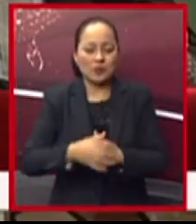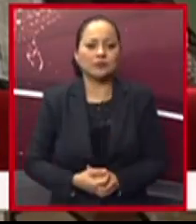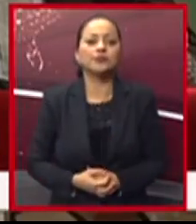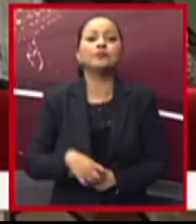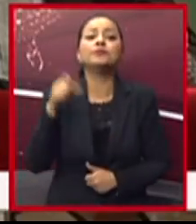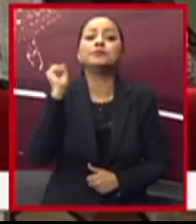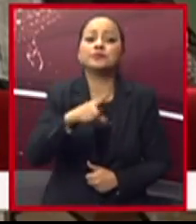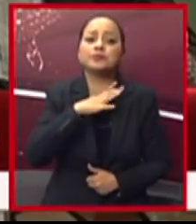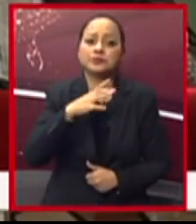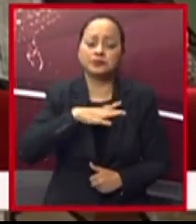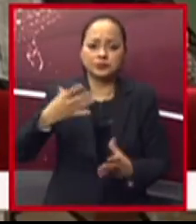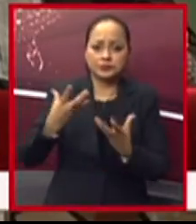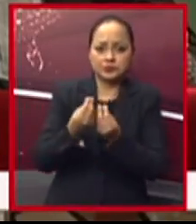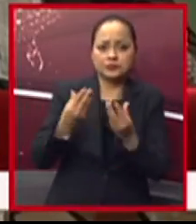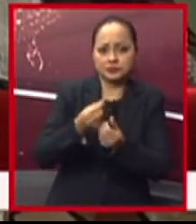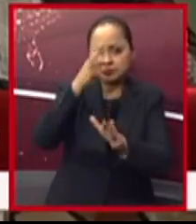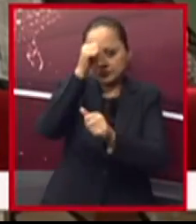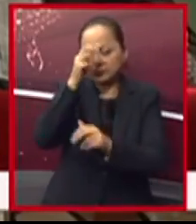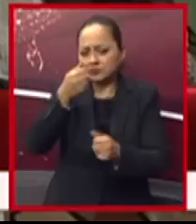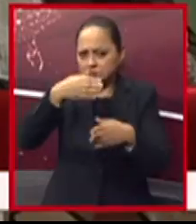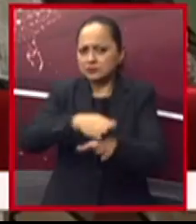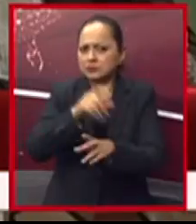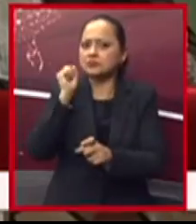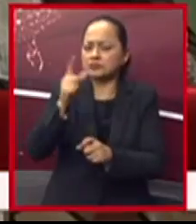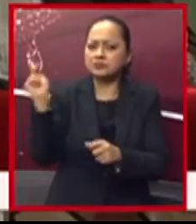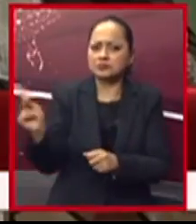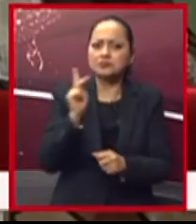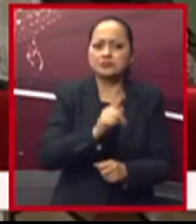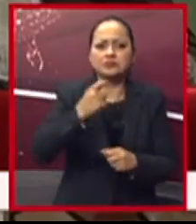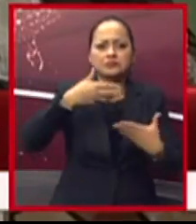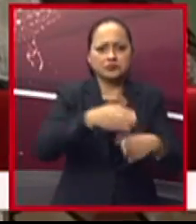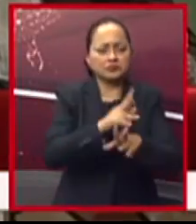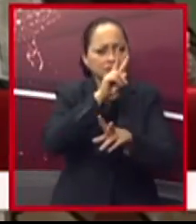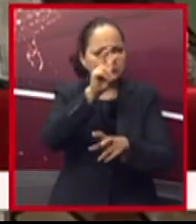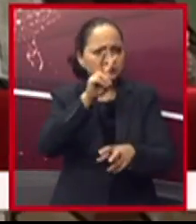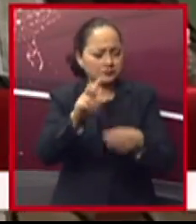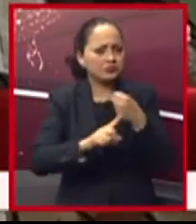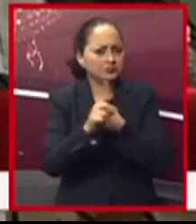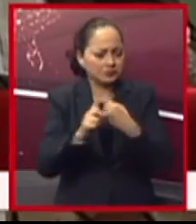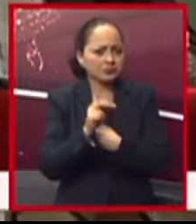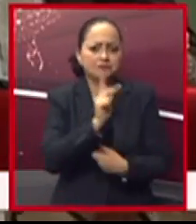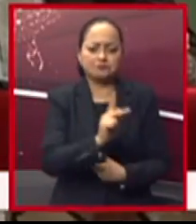legisladores reconocieron coincidencias en el manejo de las políticas y problemáticas en la materia.